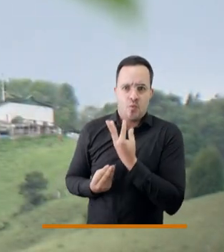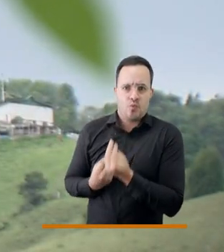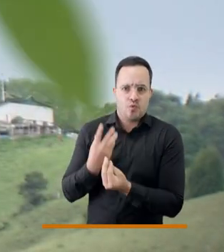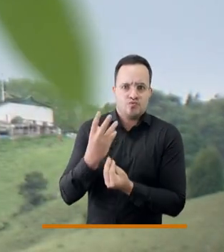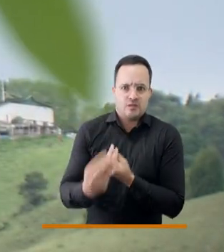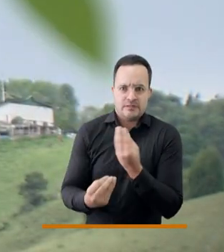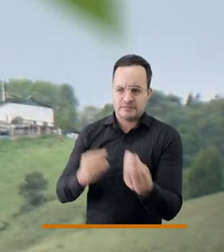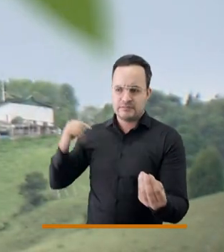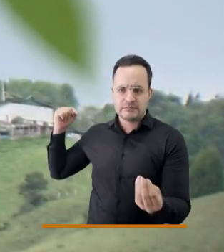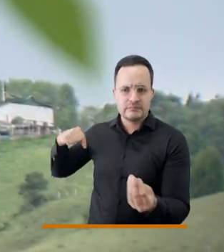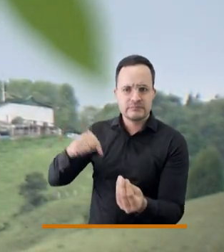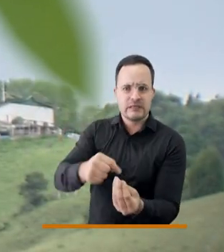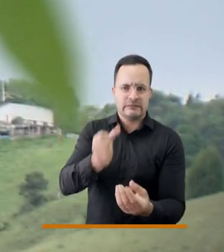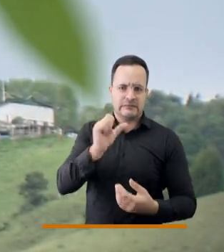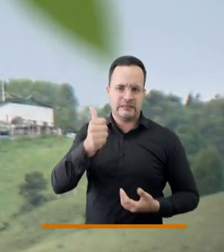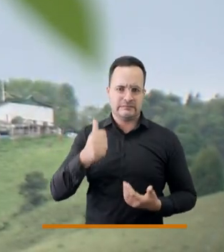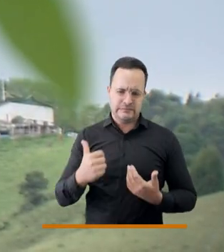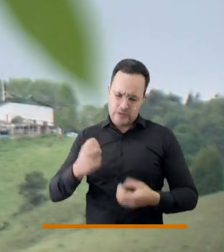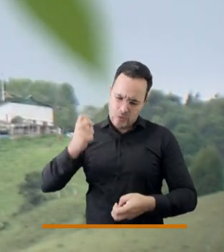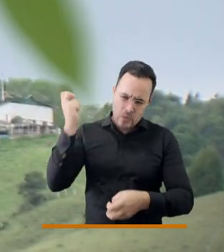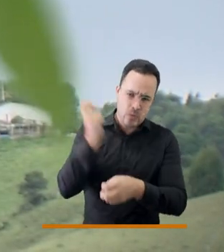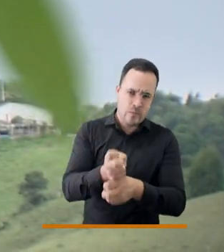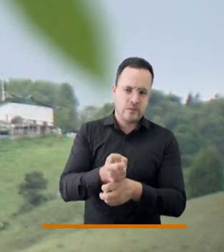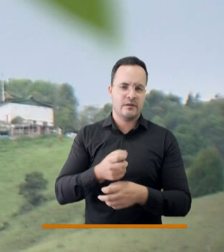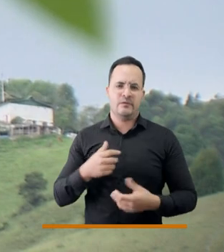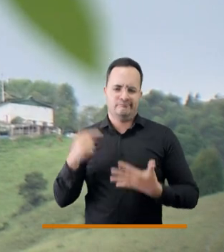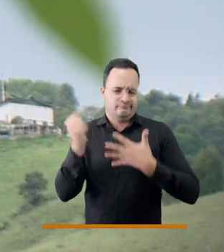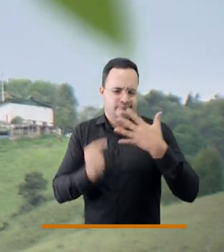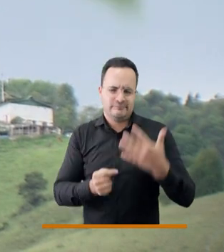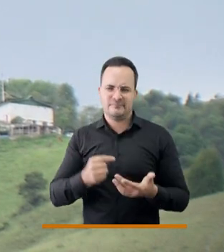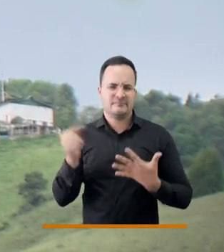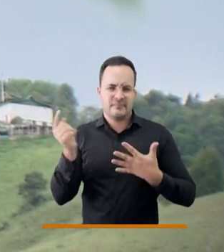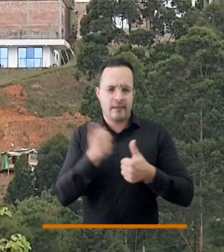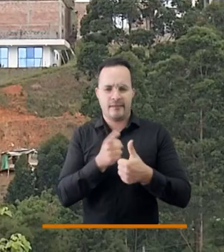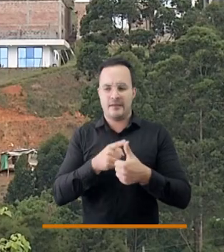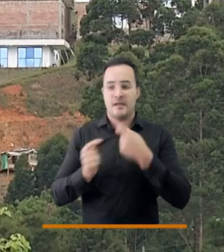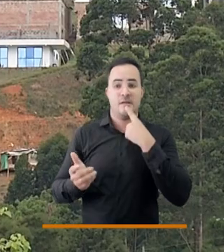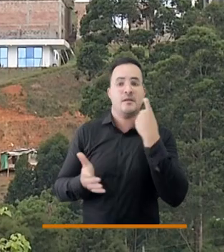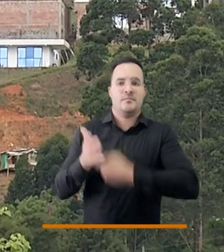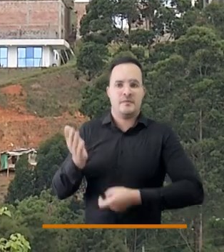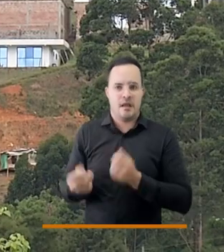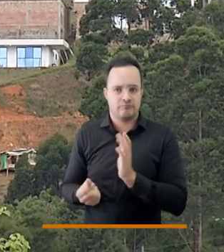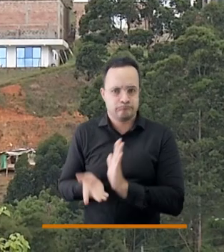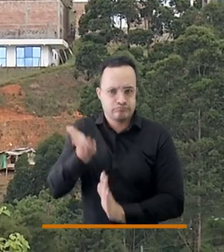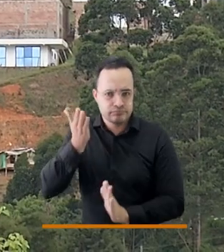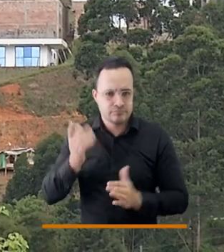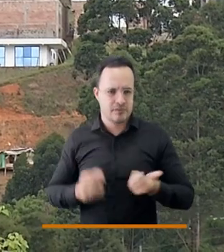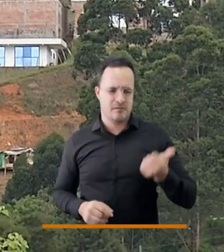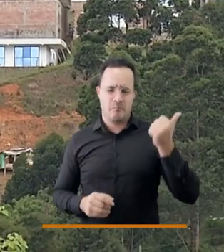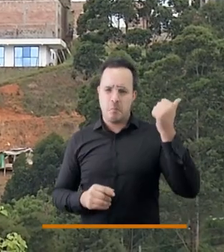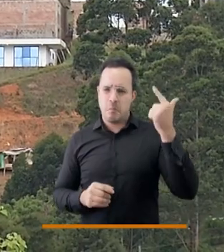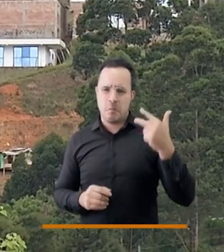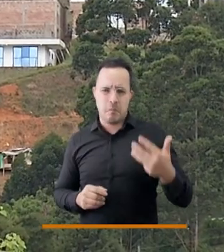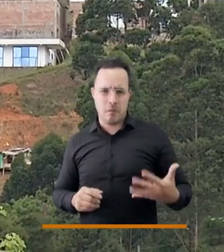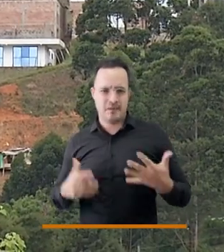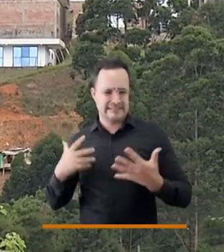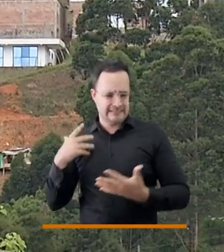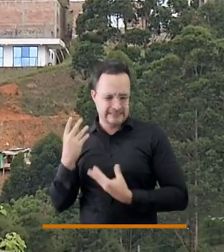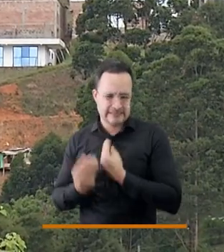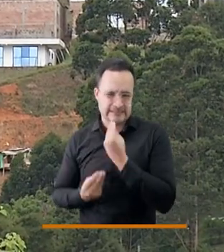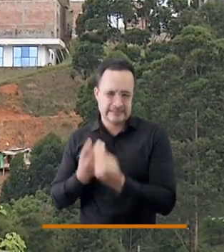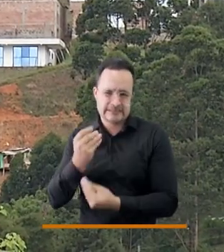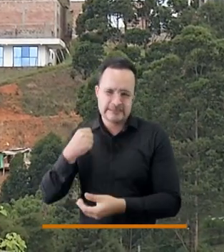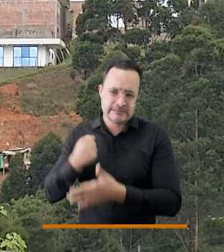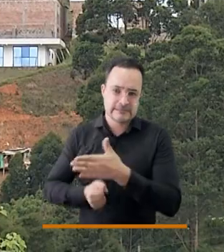viento y marea, contra prediales altos, contra muchas adversidades. Entonces, desde 2019 se creó